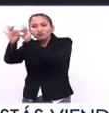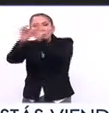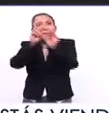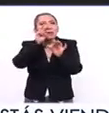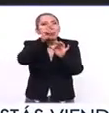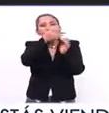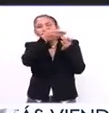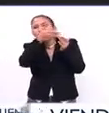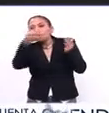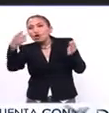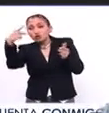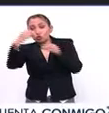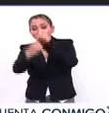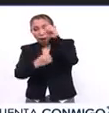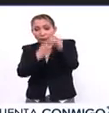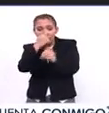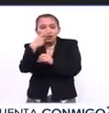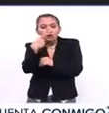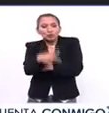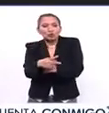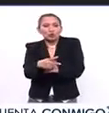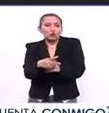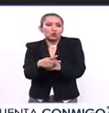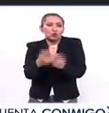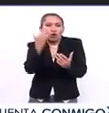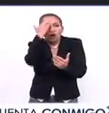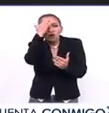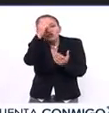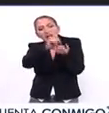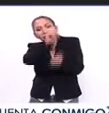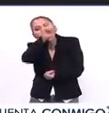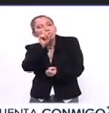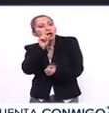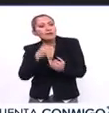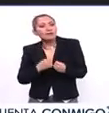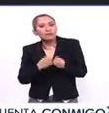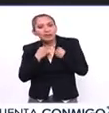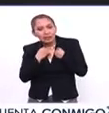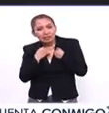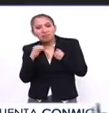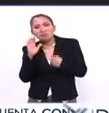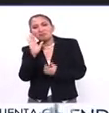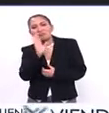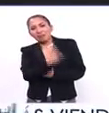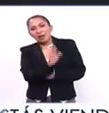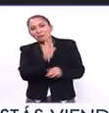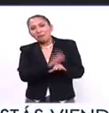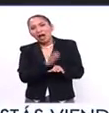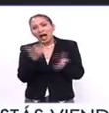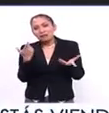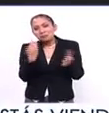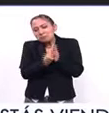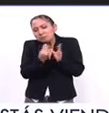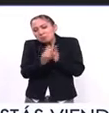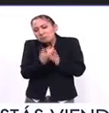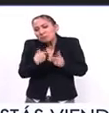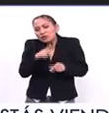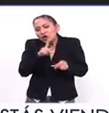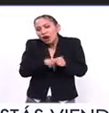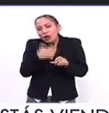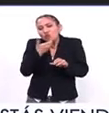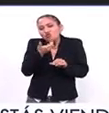para ver la obra de ella y sí para pues conocer a Remedios Varo ahora desde una perspectiva mucho más íntima y